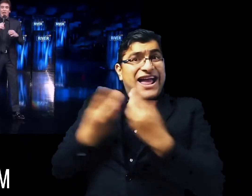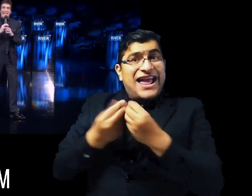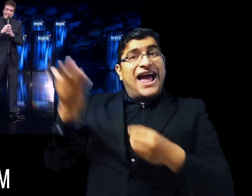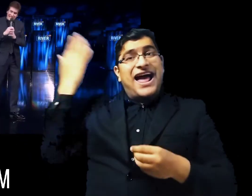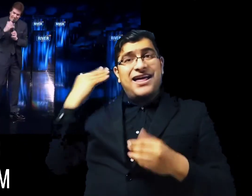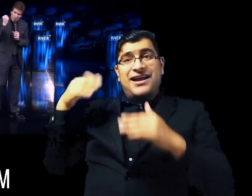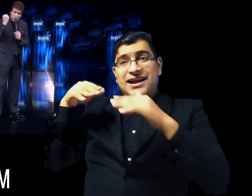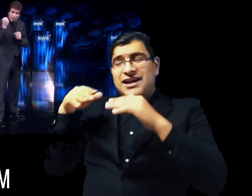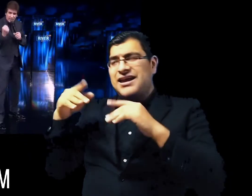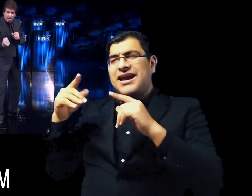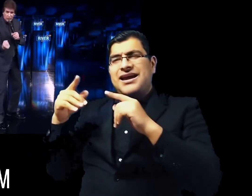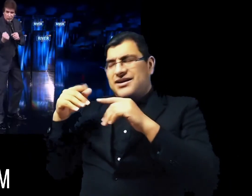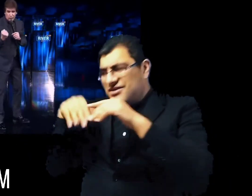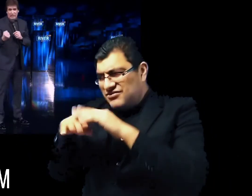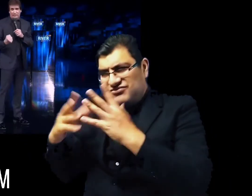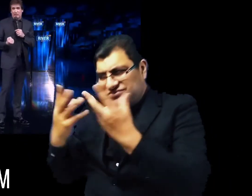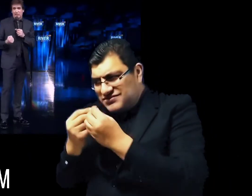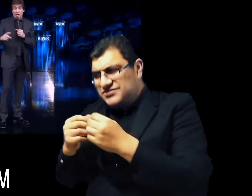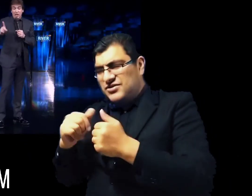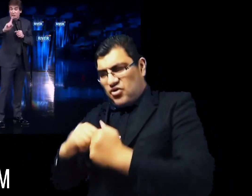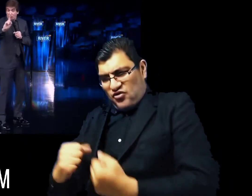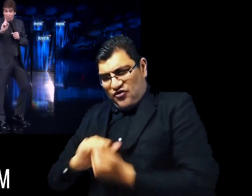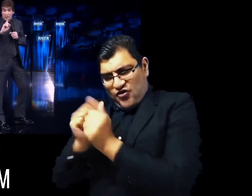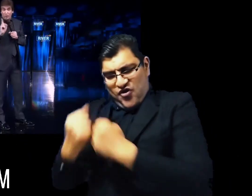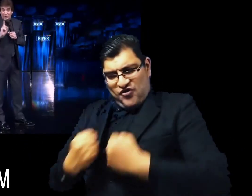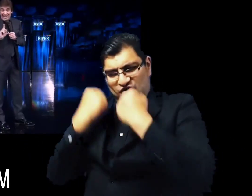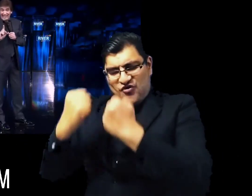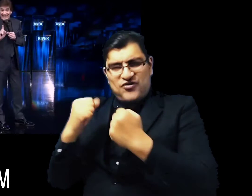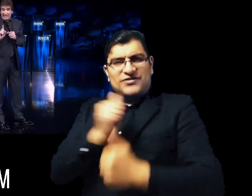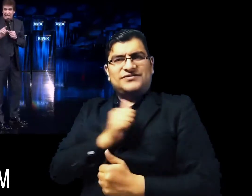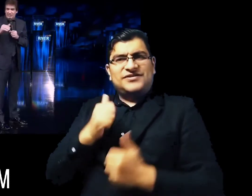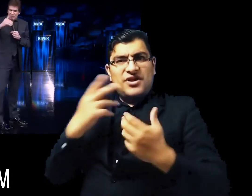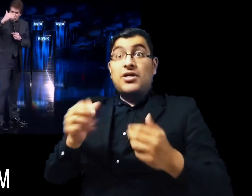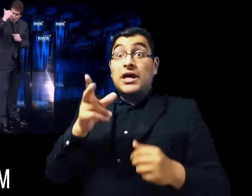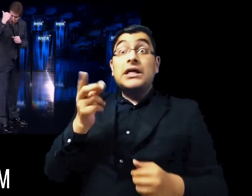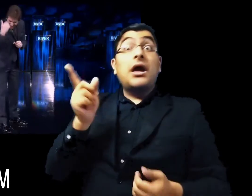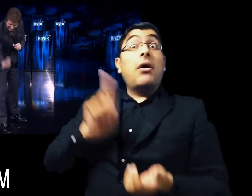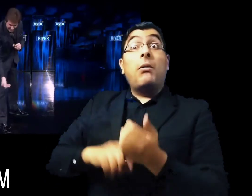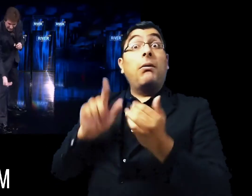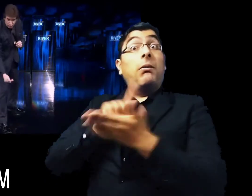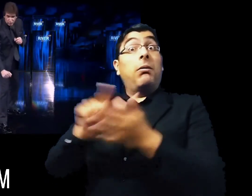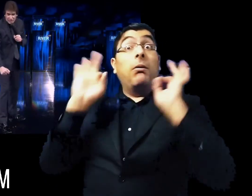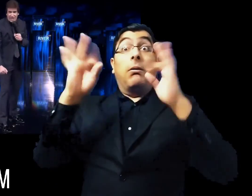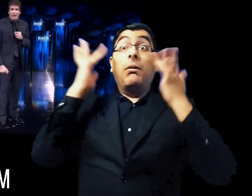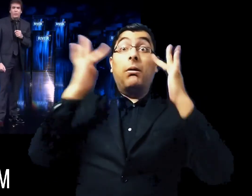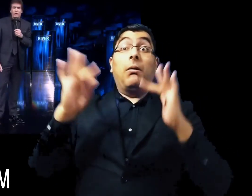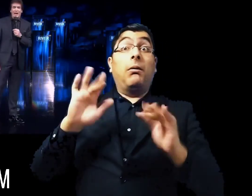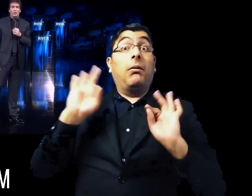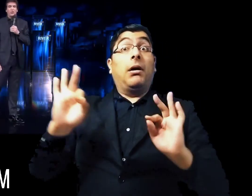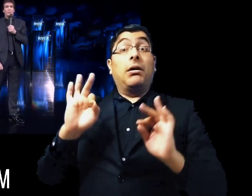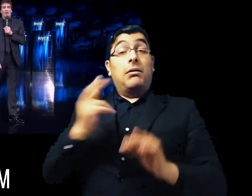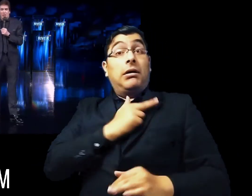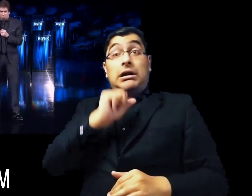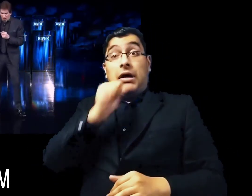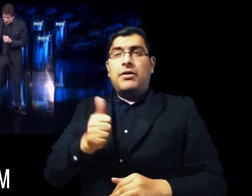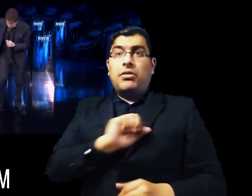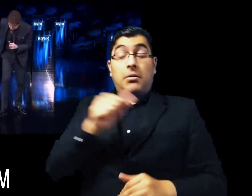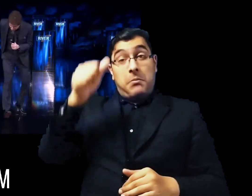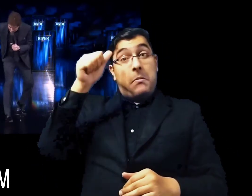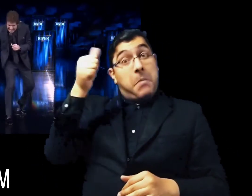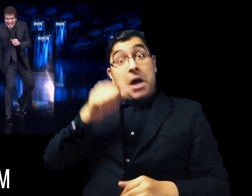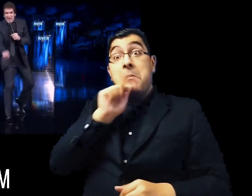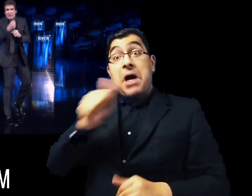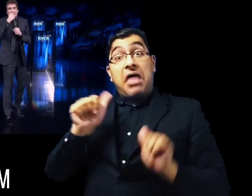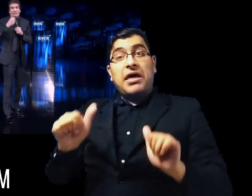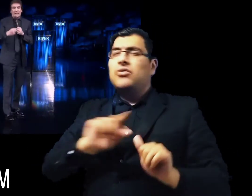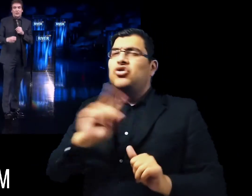cueva de Adulán se hicieron guerreros fuertes. Y no porque no tengan heridas, y no porque la vida no los haya vapuleado, golpeado, sino